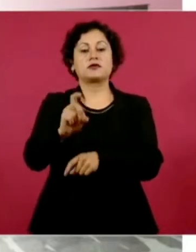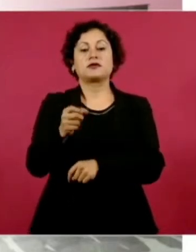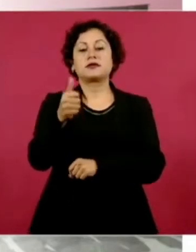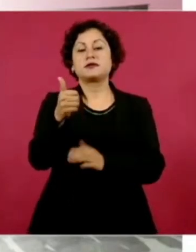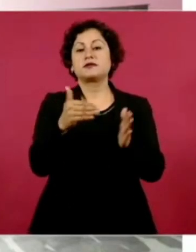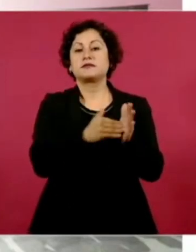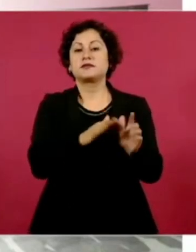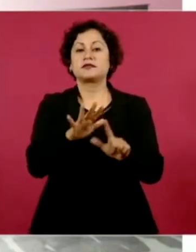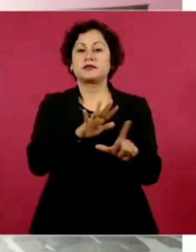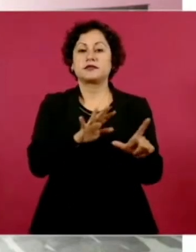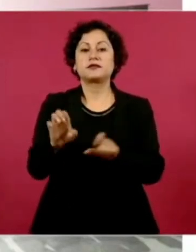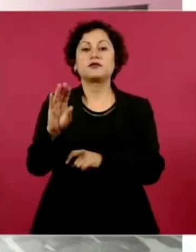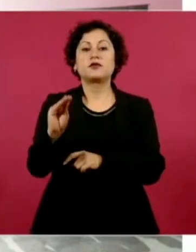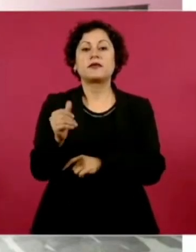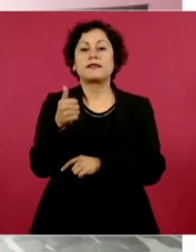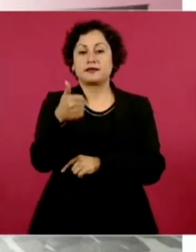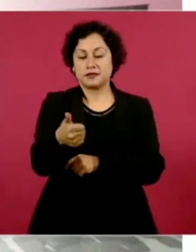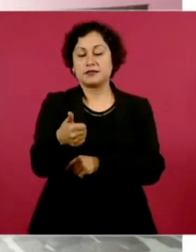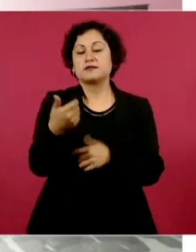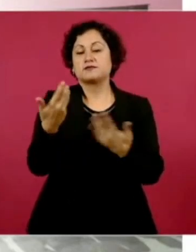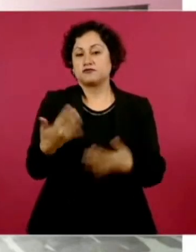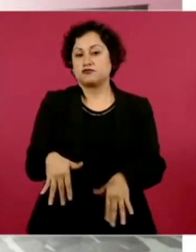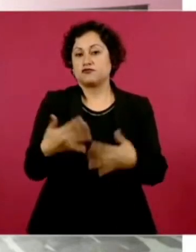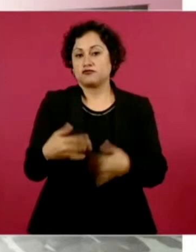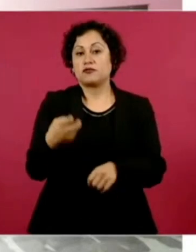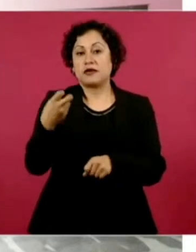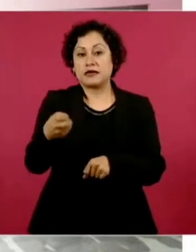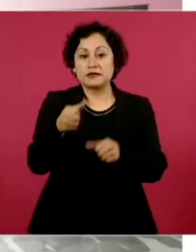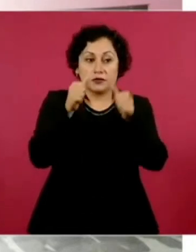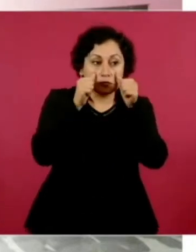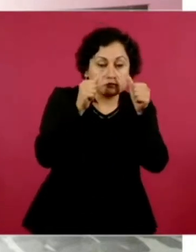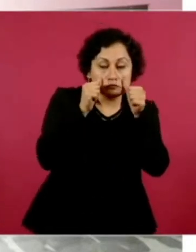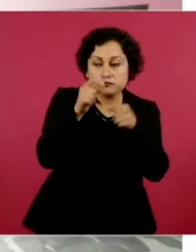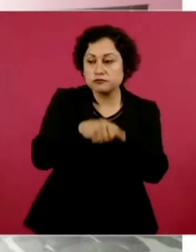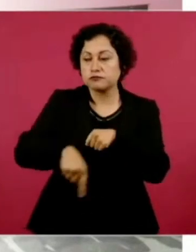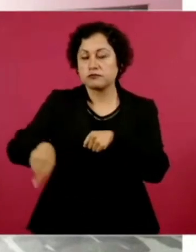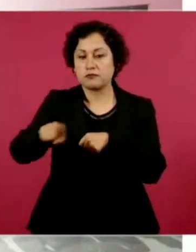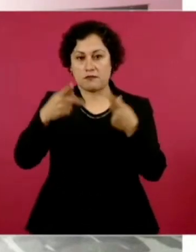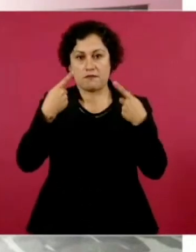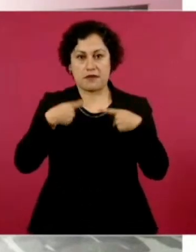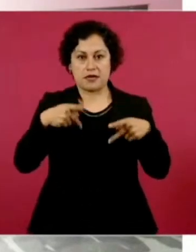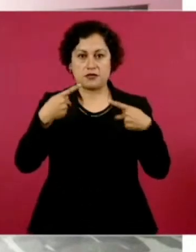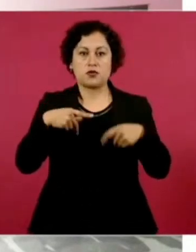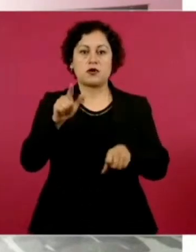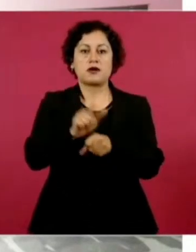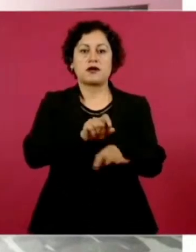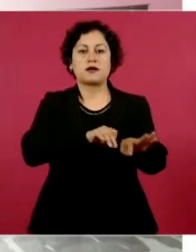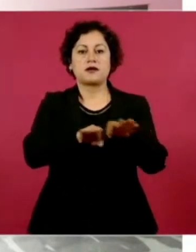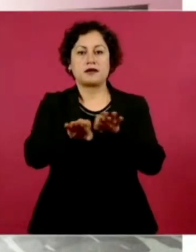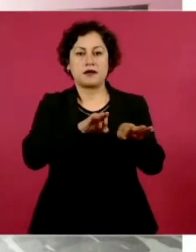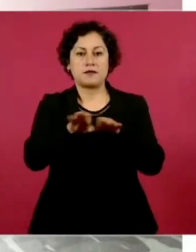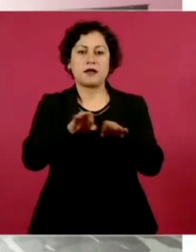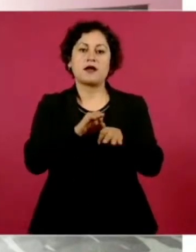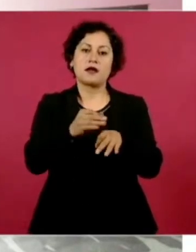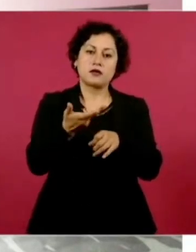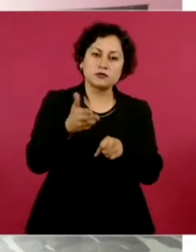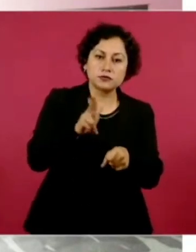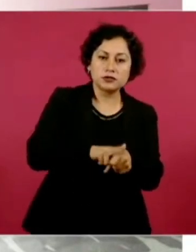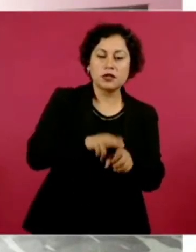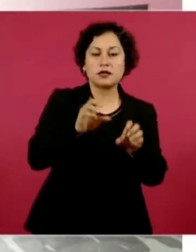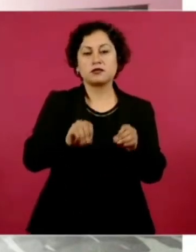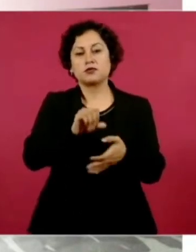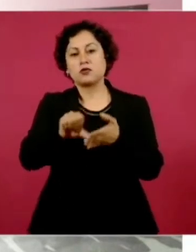36,796. Esta es una primera etapa siempre de trabajadores de atención médica que están en hospitales o centros de salud. La siguiente, por